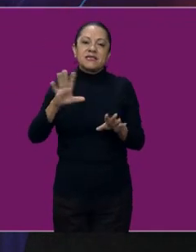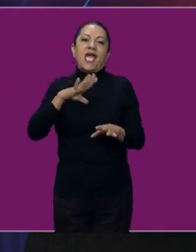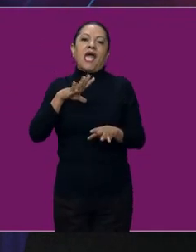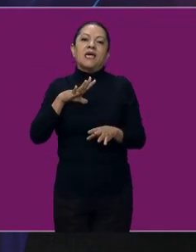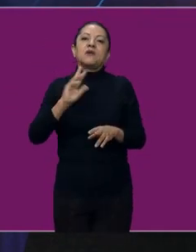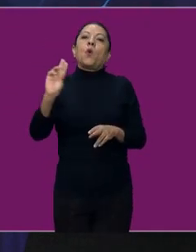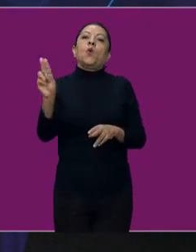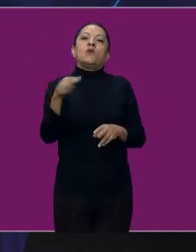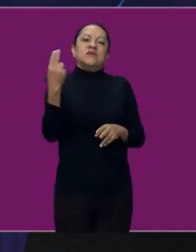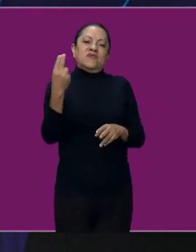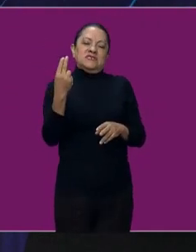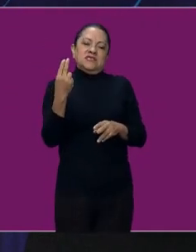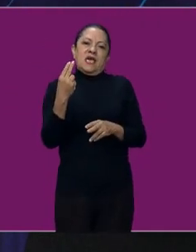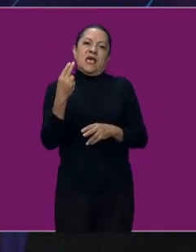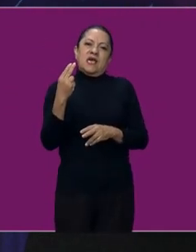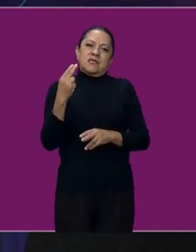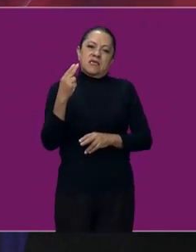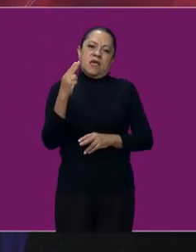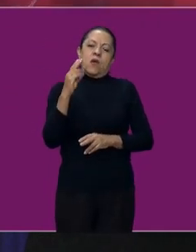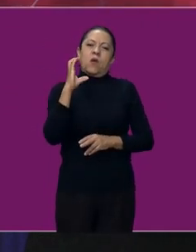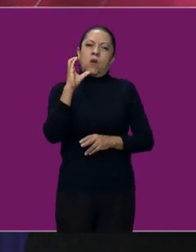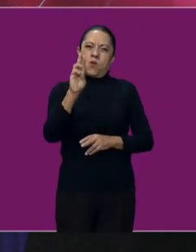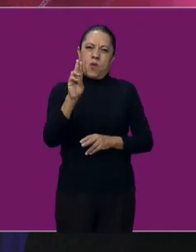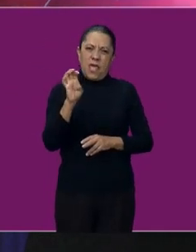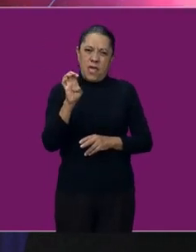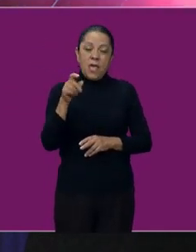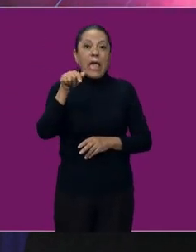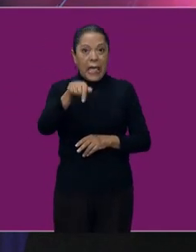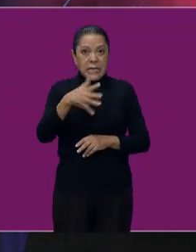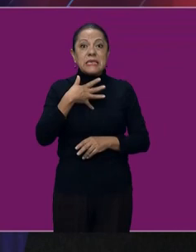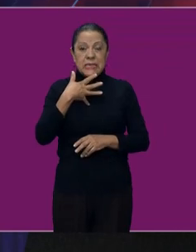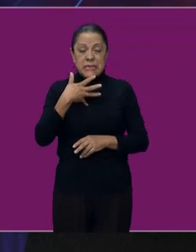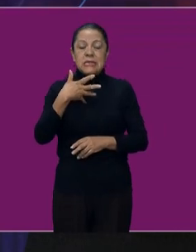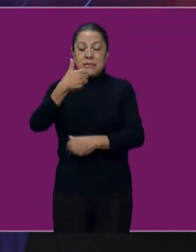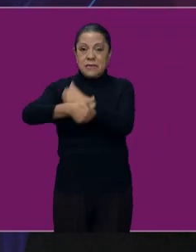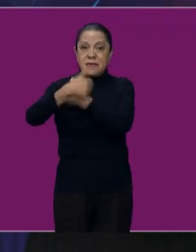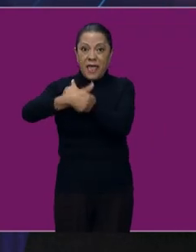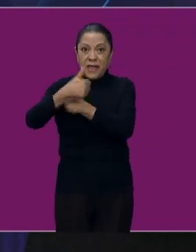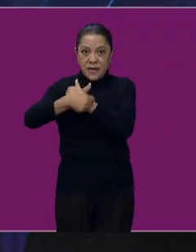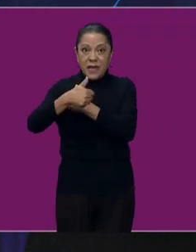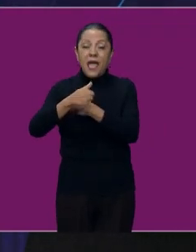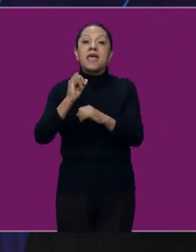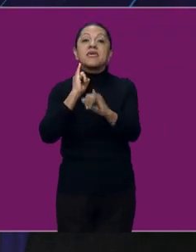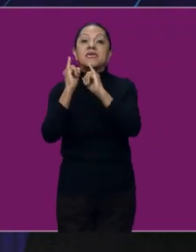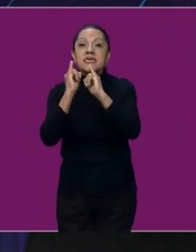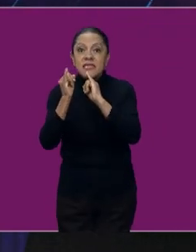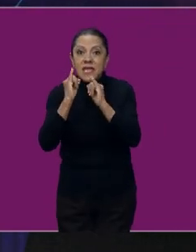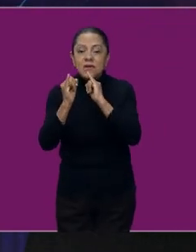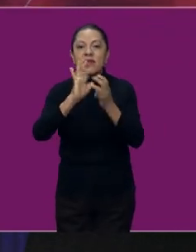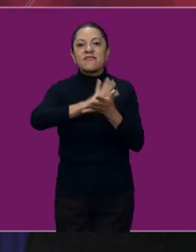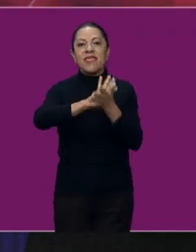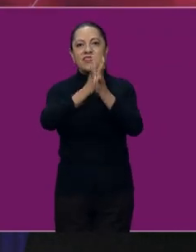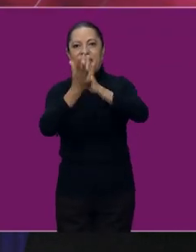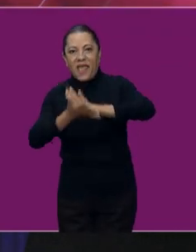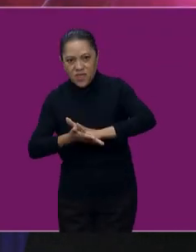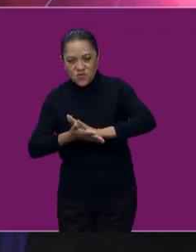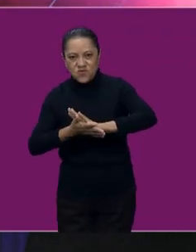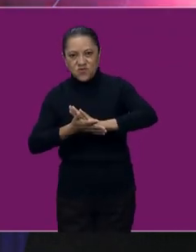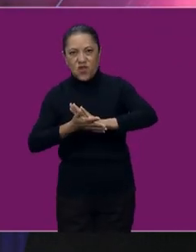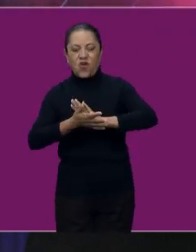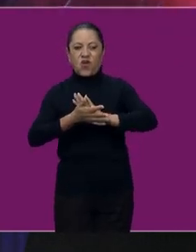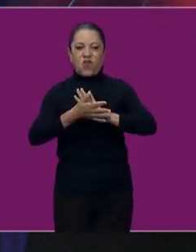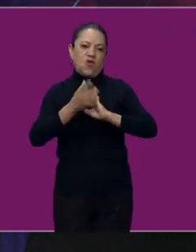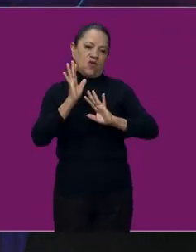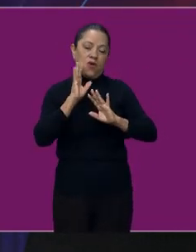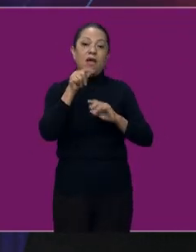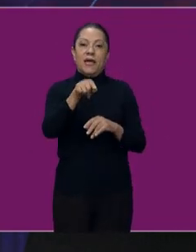universidad pues en donde extiende la carrera de intérprete y traductor nada más que es en tres idiomas en inglés francés y